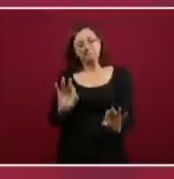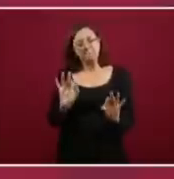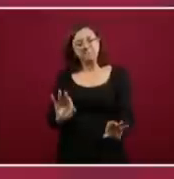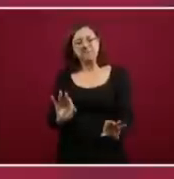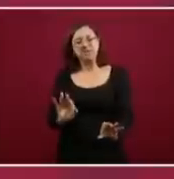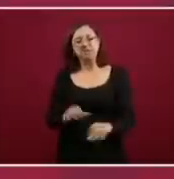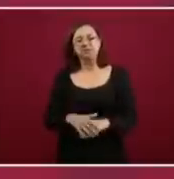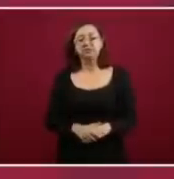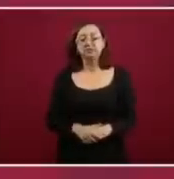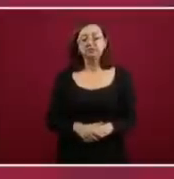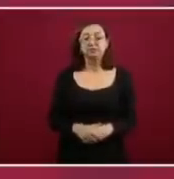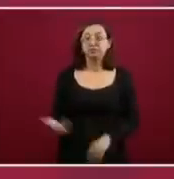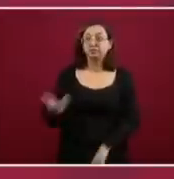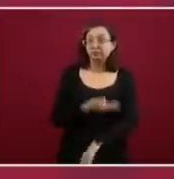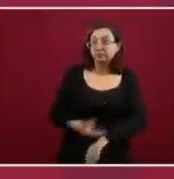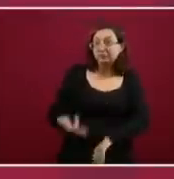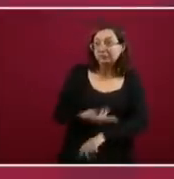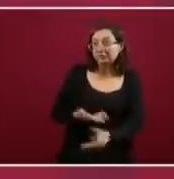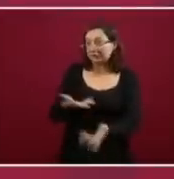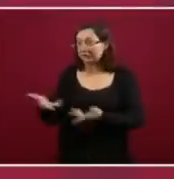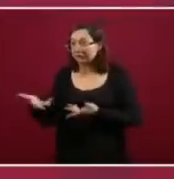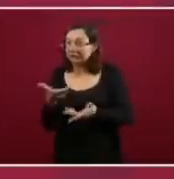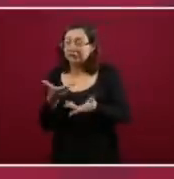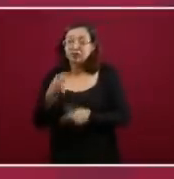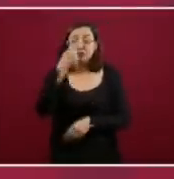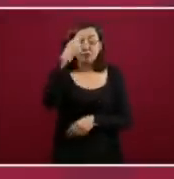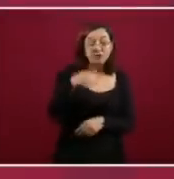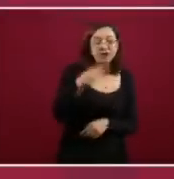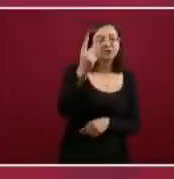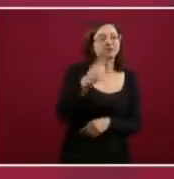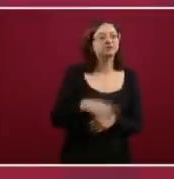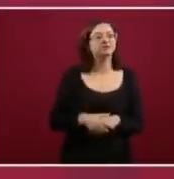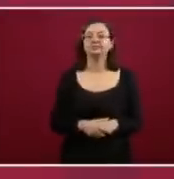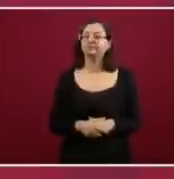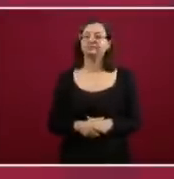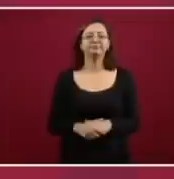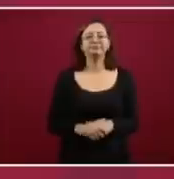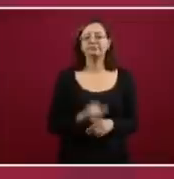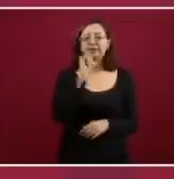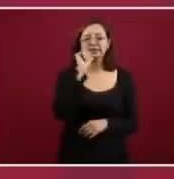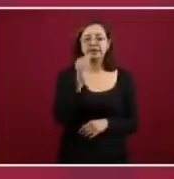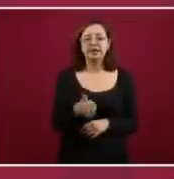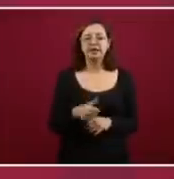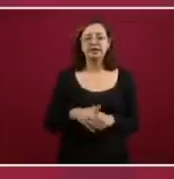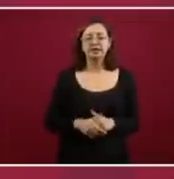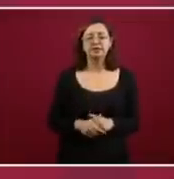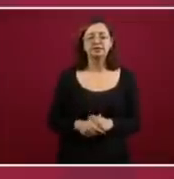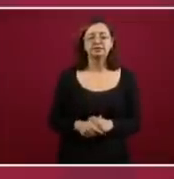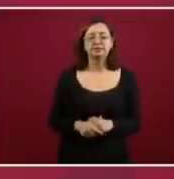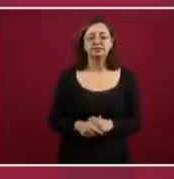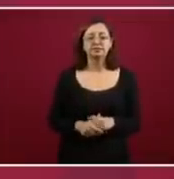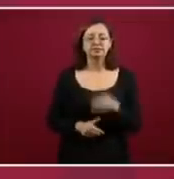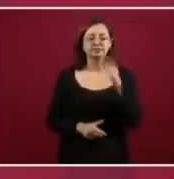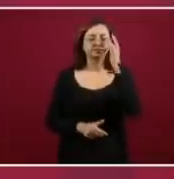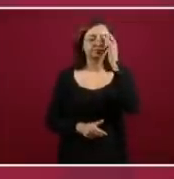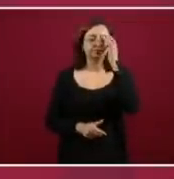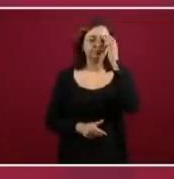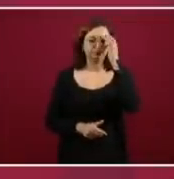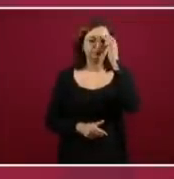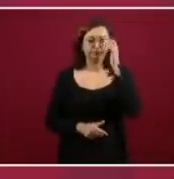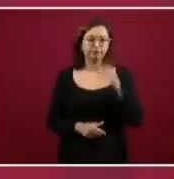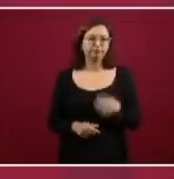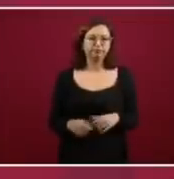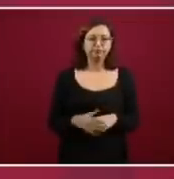porque no fue fácil primero él y actuar a